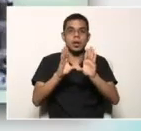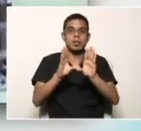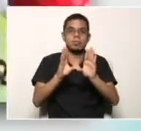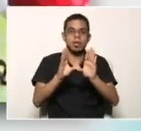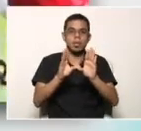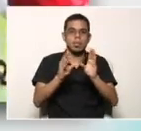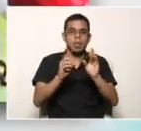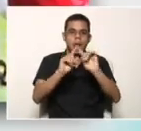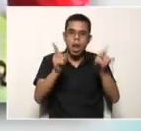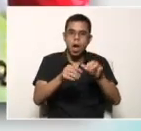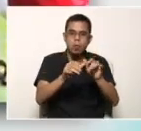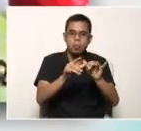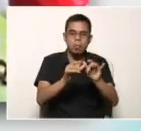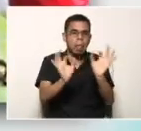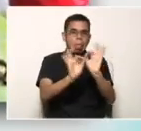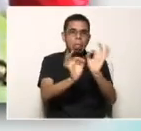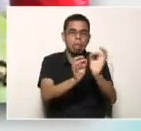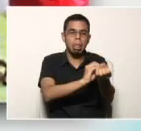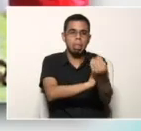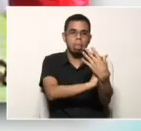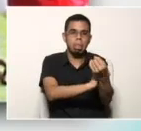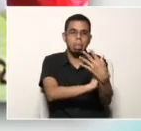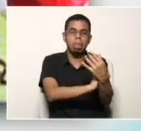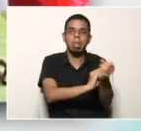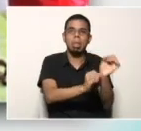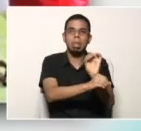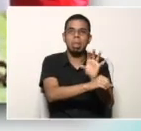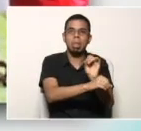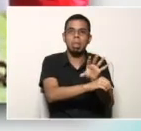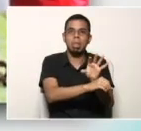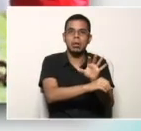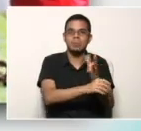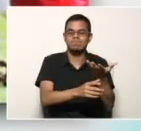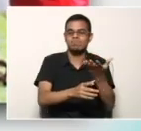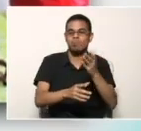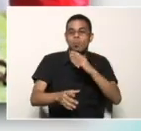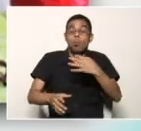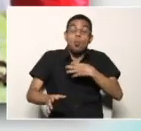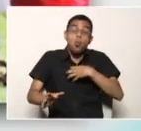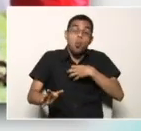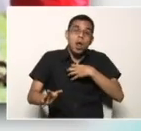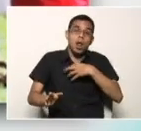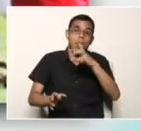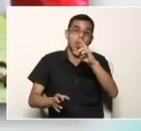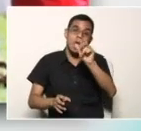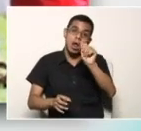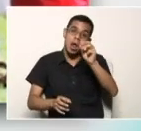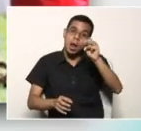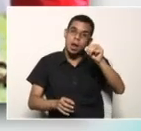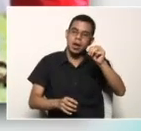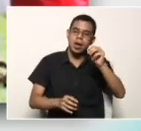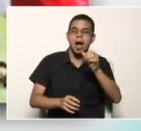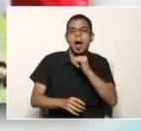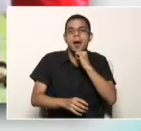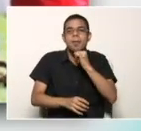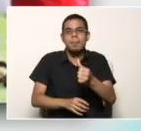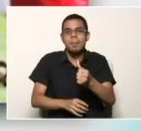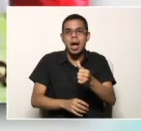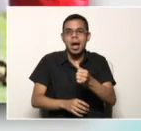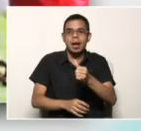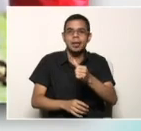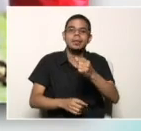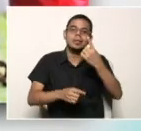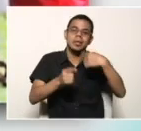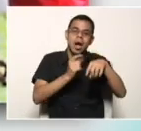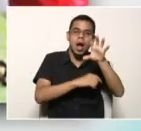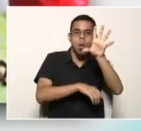video, ¿okay?, es probable que la memoria RAM esté dañada. Es por eso que a mí siempre me gusta tener otra memoria de repuesto. Siempre es